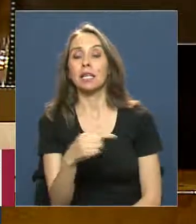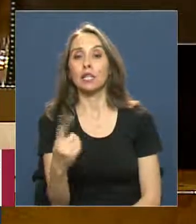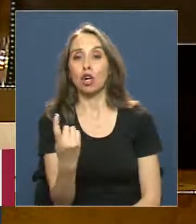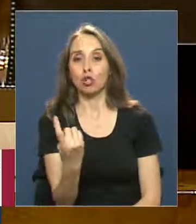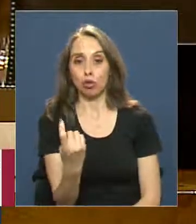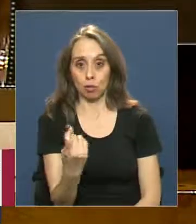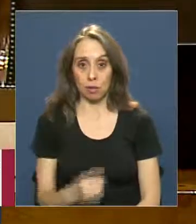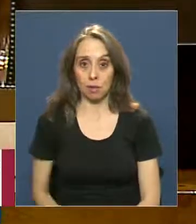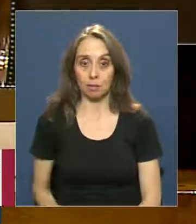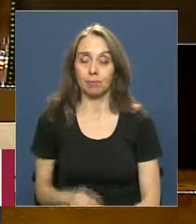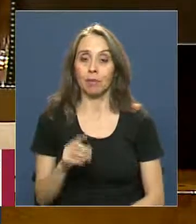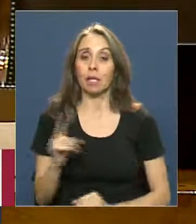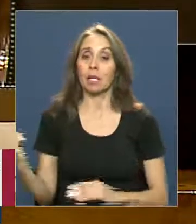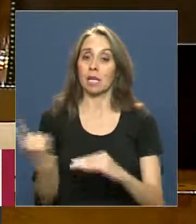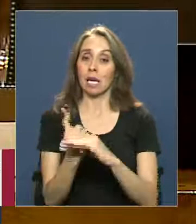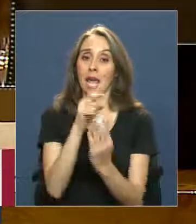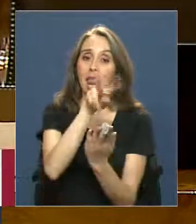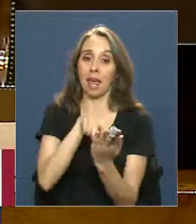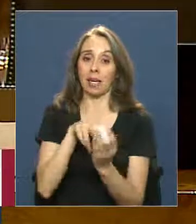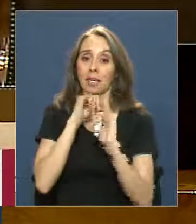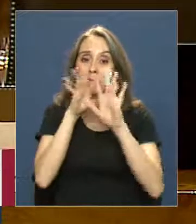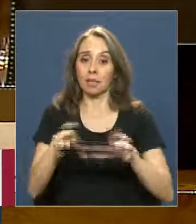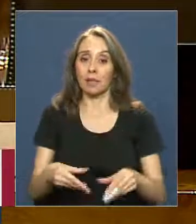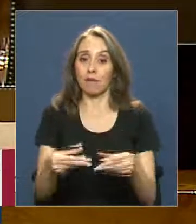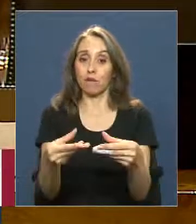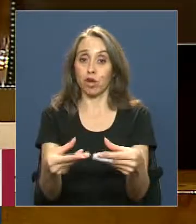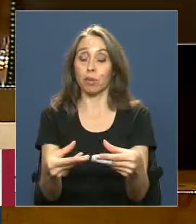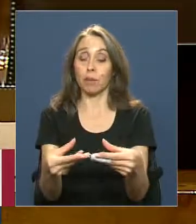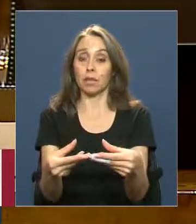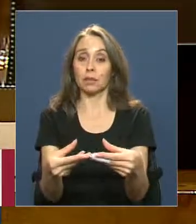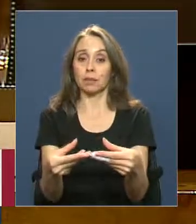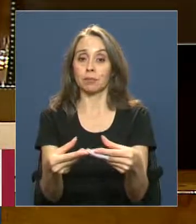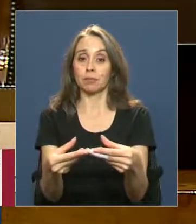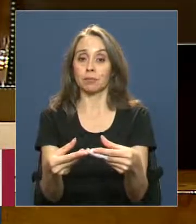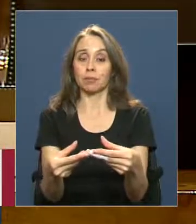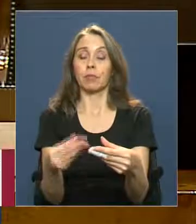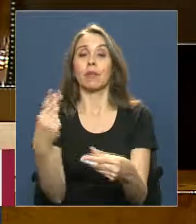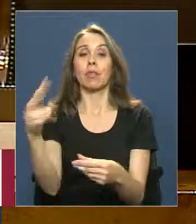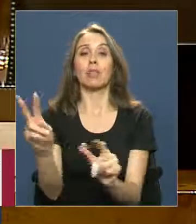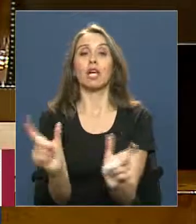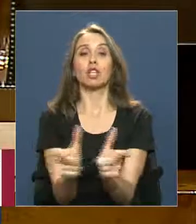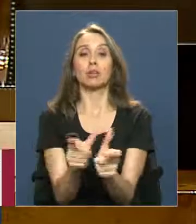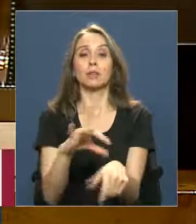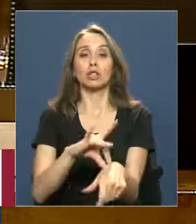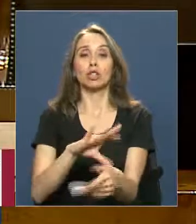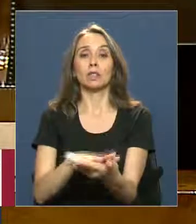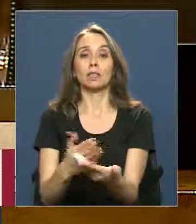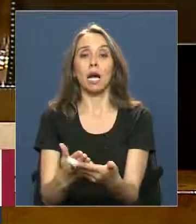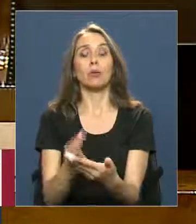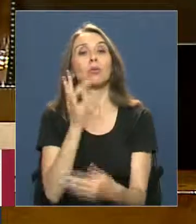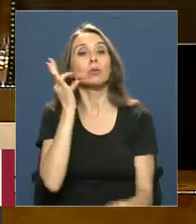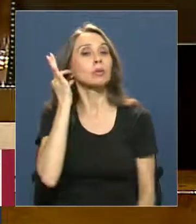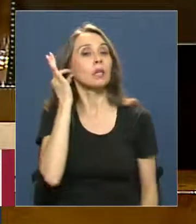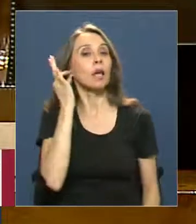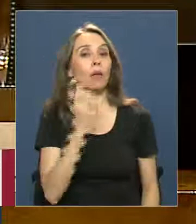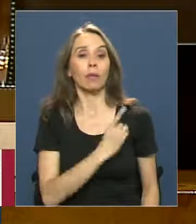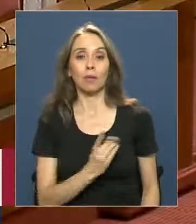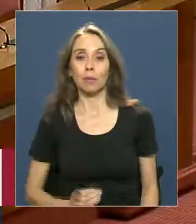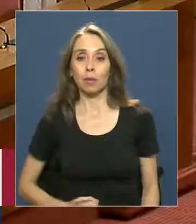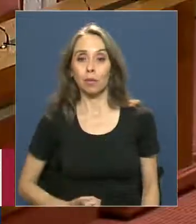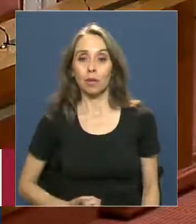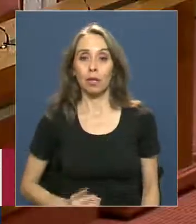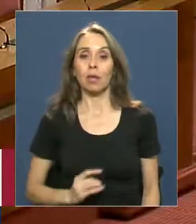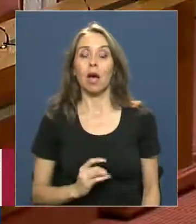13.303-11. Rendirá entonces el informe desde la Comisión de Salud la honorable diputada